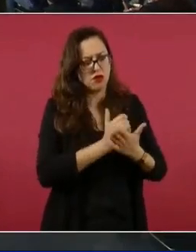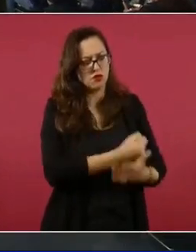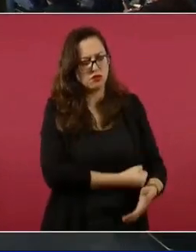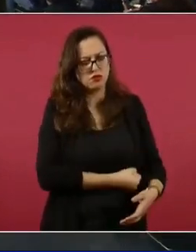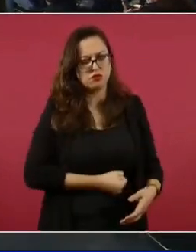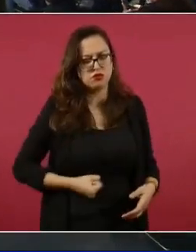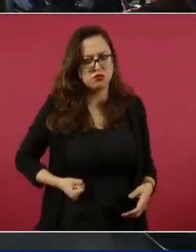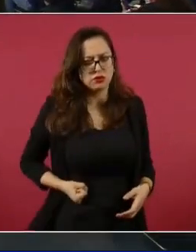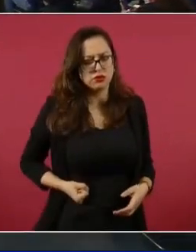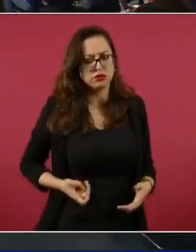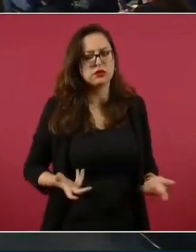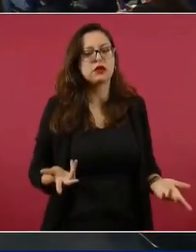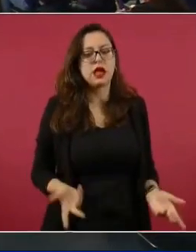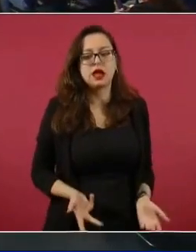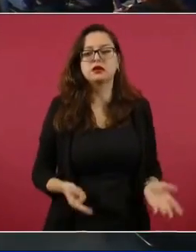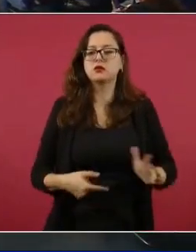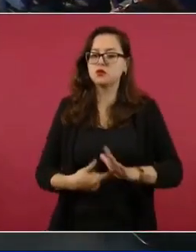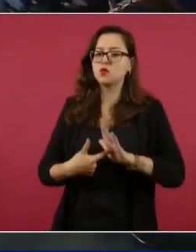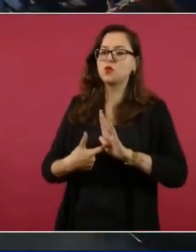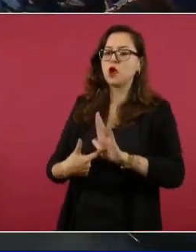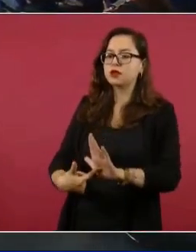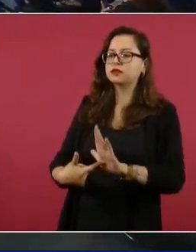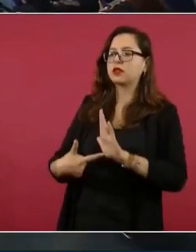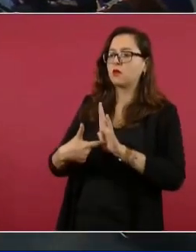Y una vez que ese gobierno